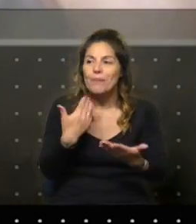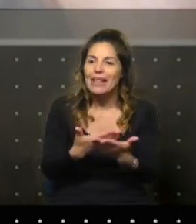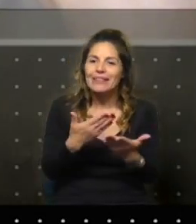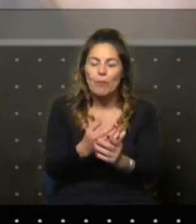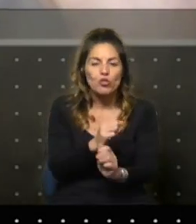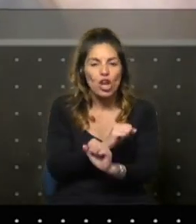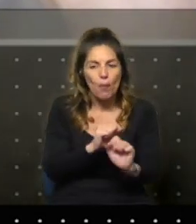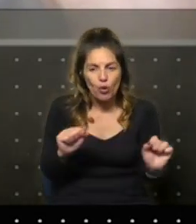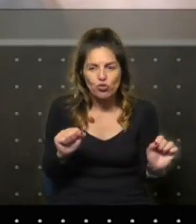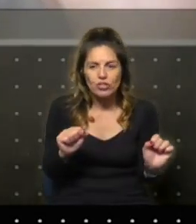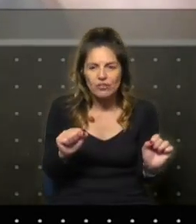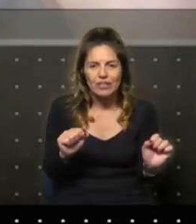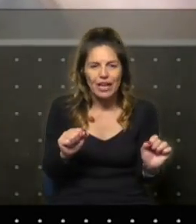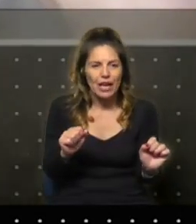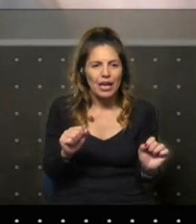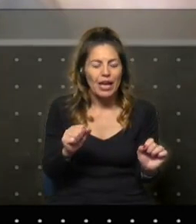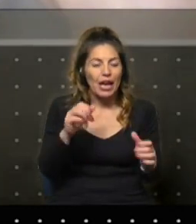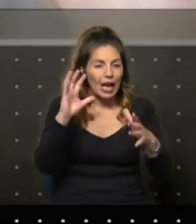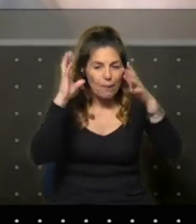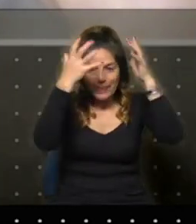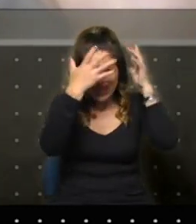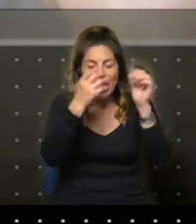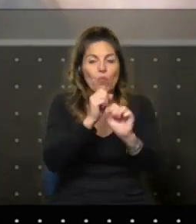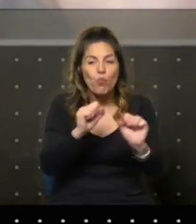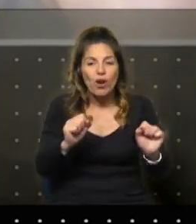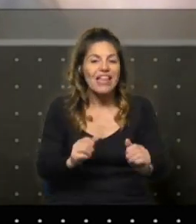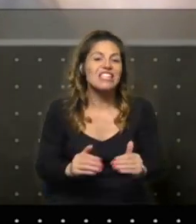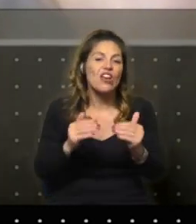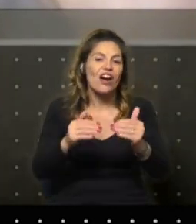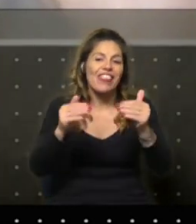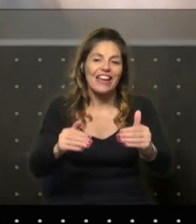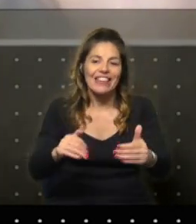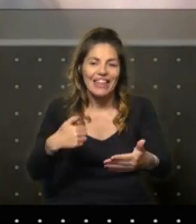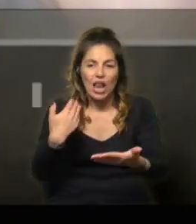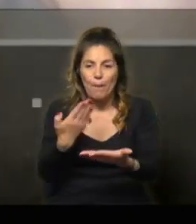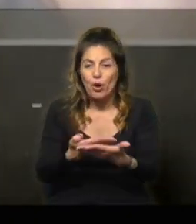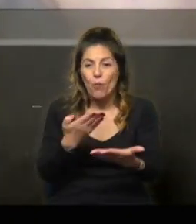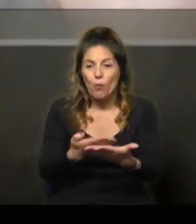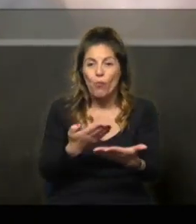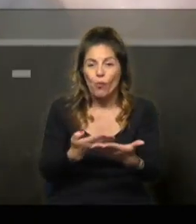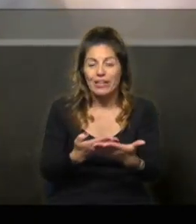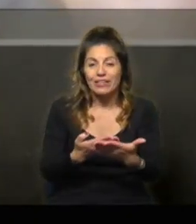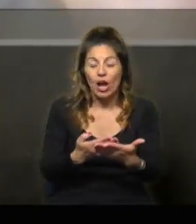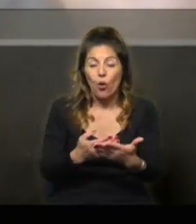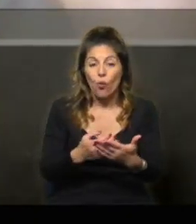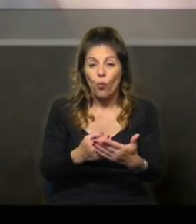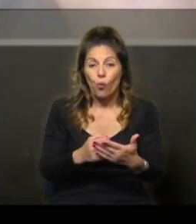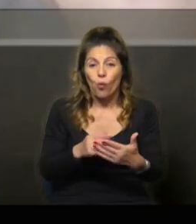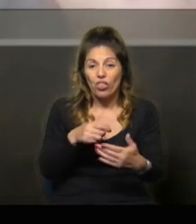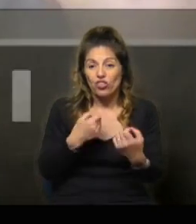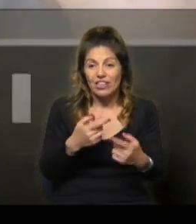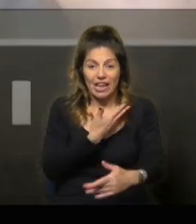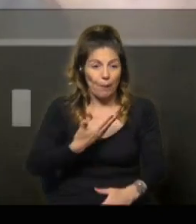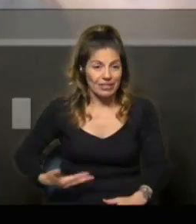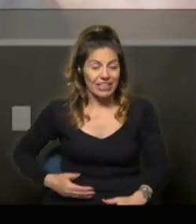era posible que que Perdón que mi ley pueda llevar adelante todas esas propuestas una vez ungido presidente tal como